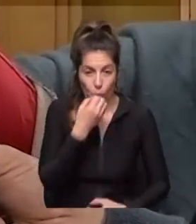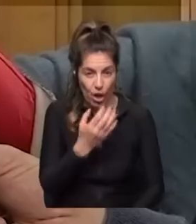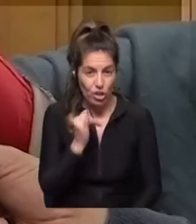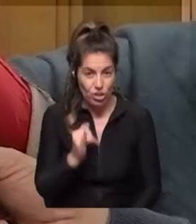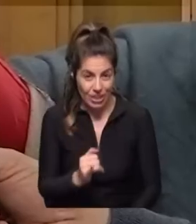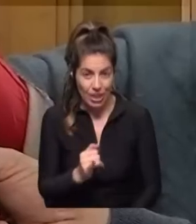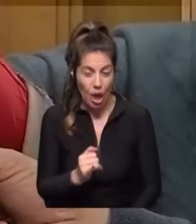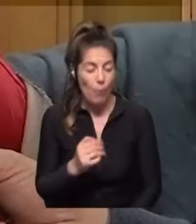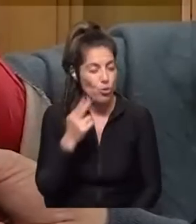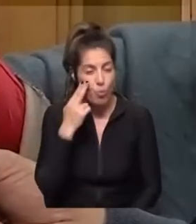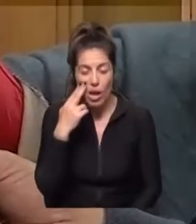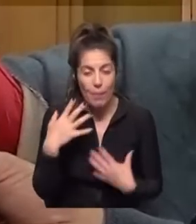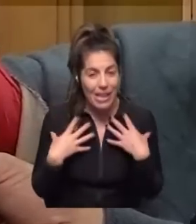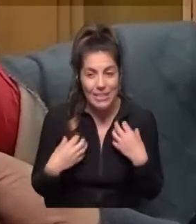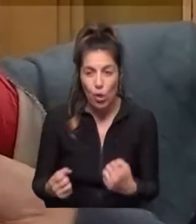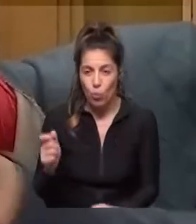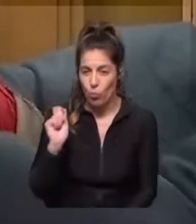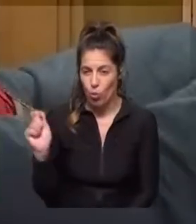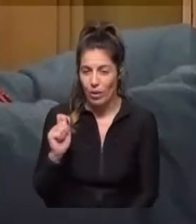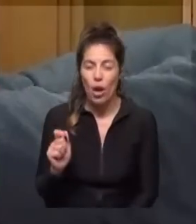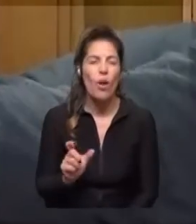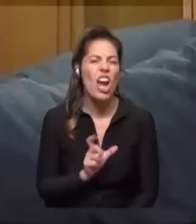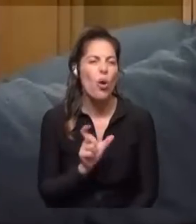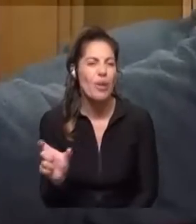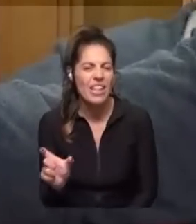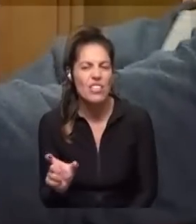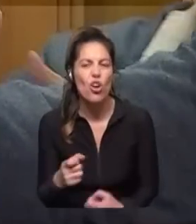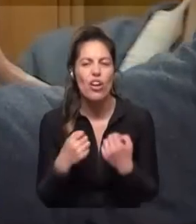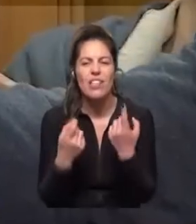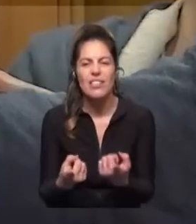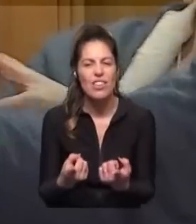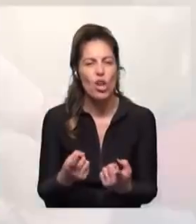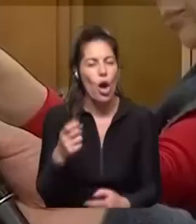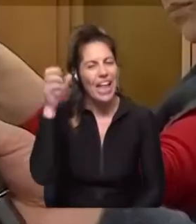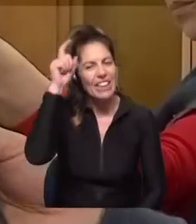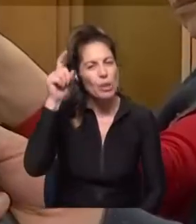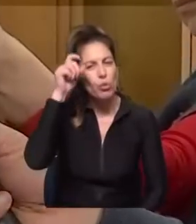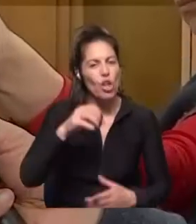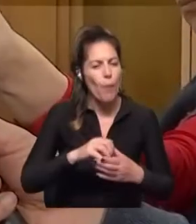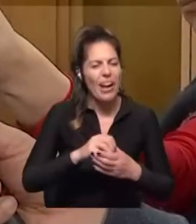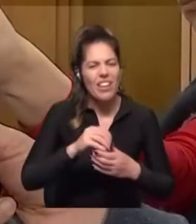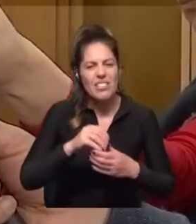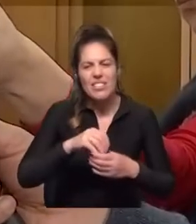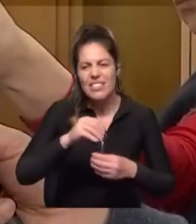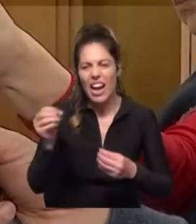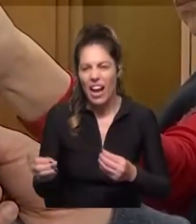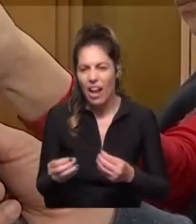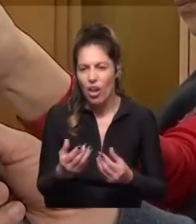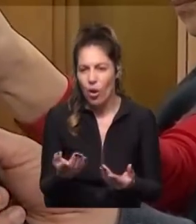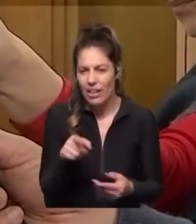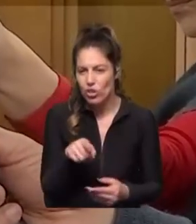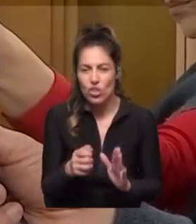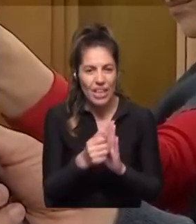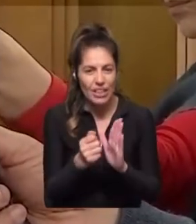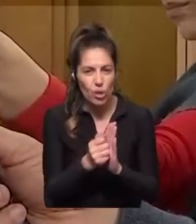se trataba de un problema de salud pública la argumentación que se dio un diputado para excluir estos dos artículos no hay ningún legislador